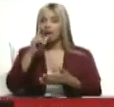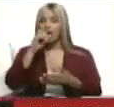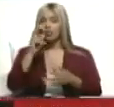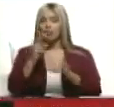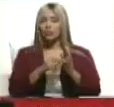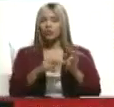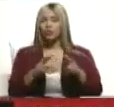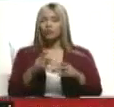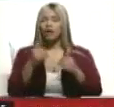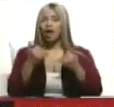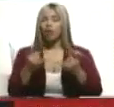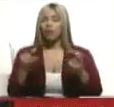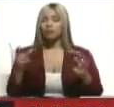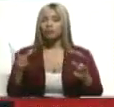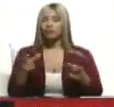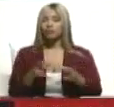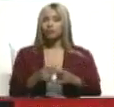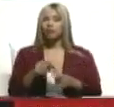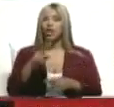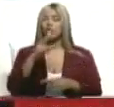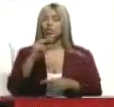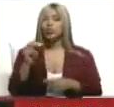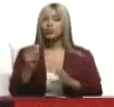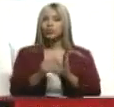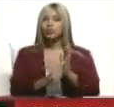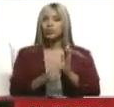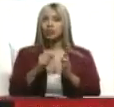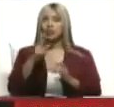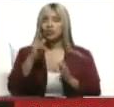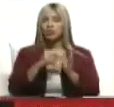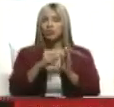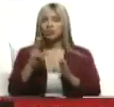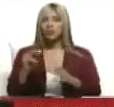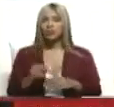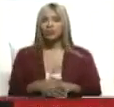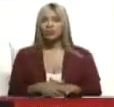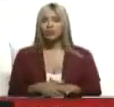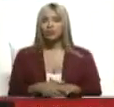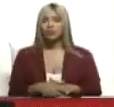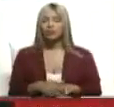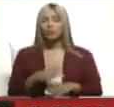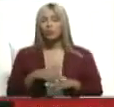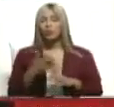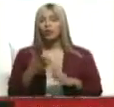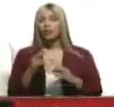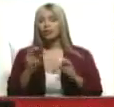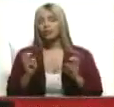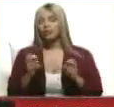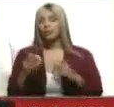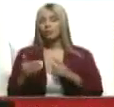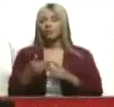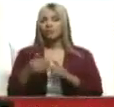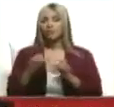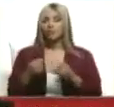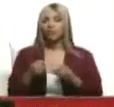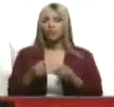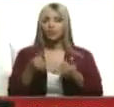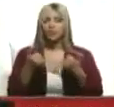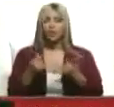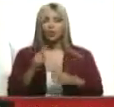2012, y llegó a ser menos de 200 en el año 2020. Por el impacto de la sanción. Ahora bien, viceministro,